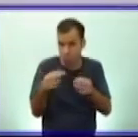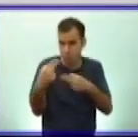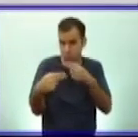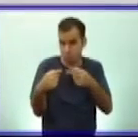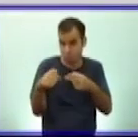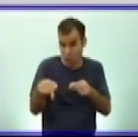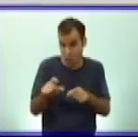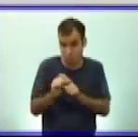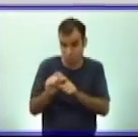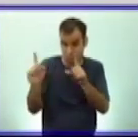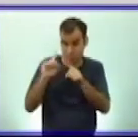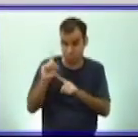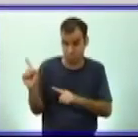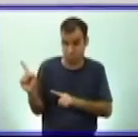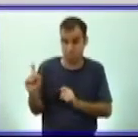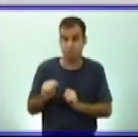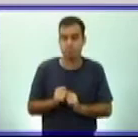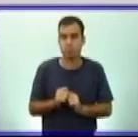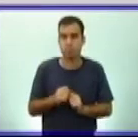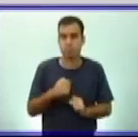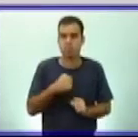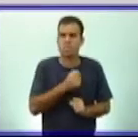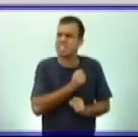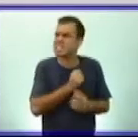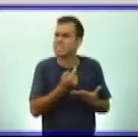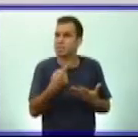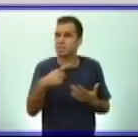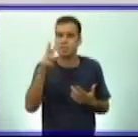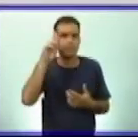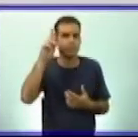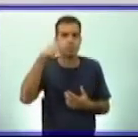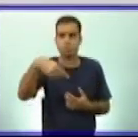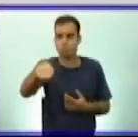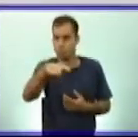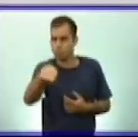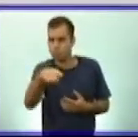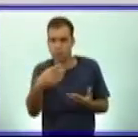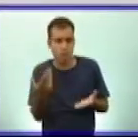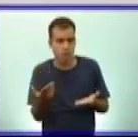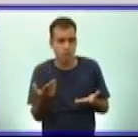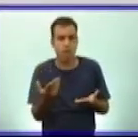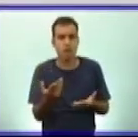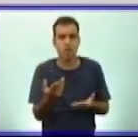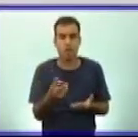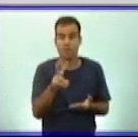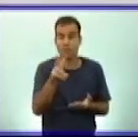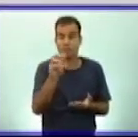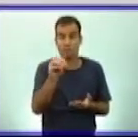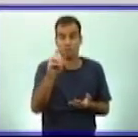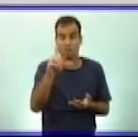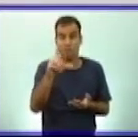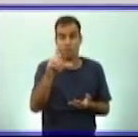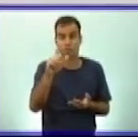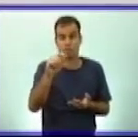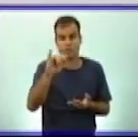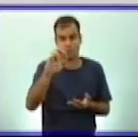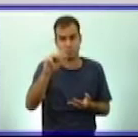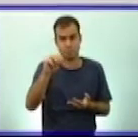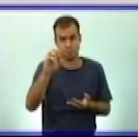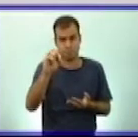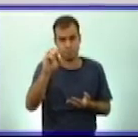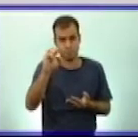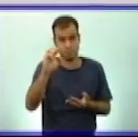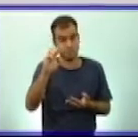diapositiva yo quiero ante todo recordar a ustedes que el voltímetro, en este